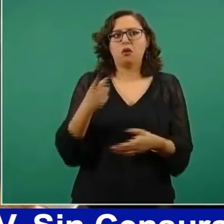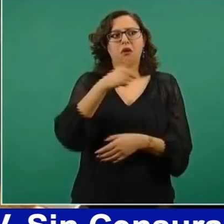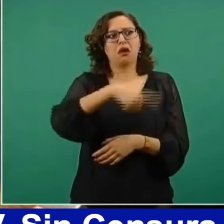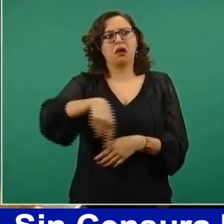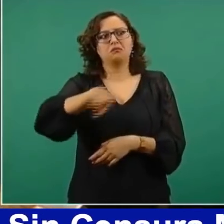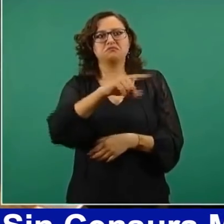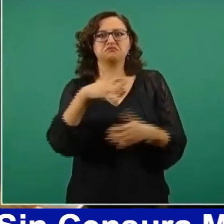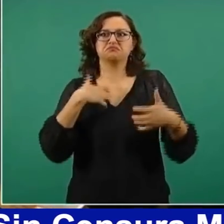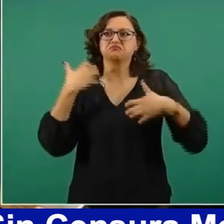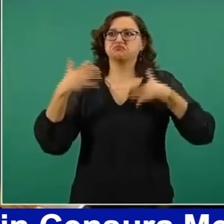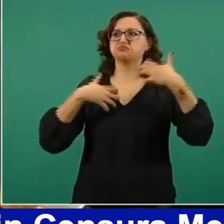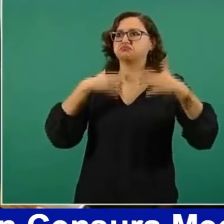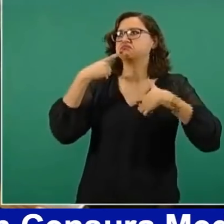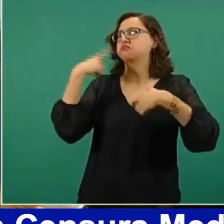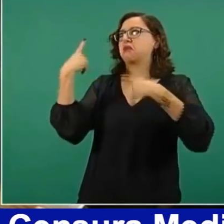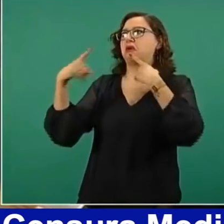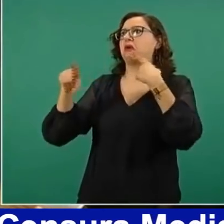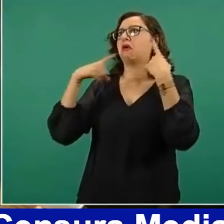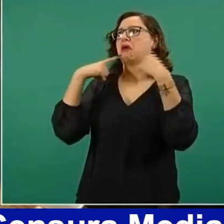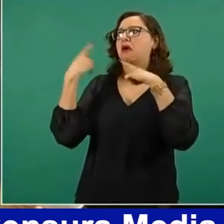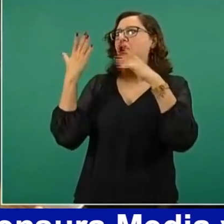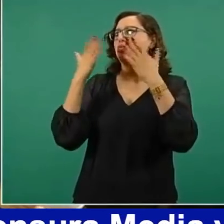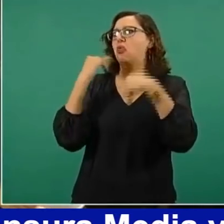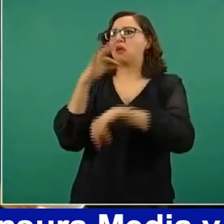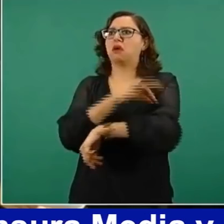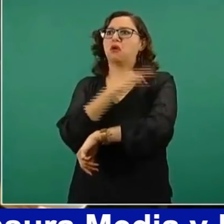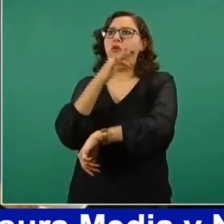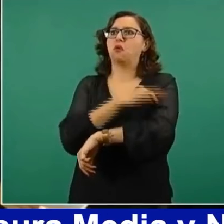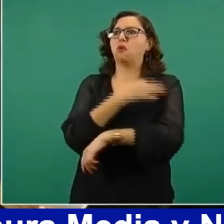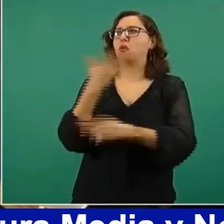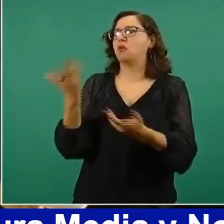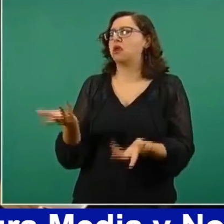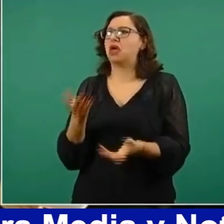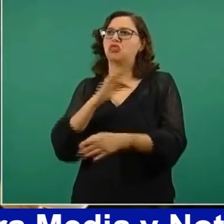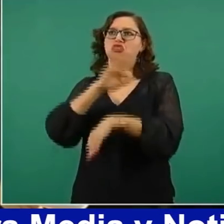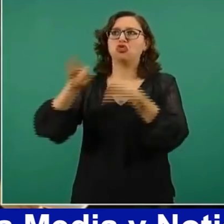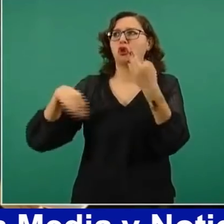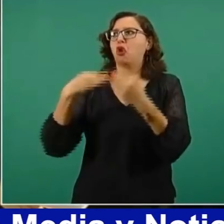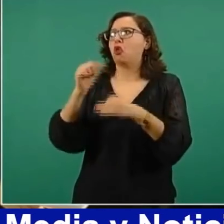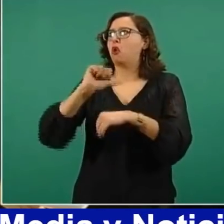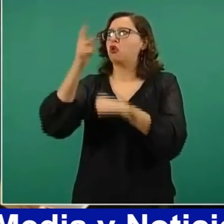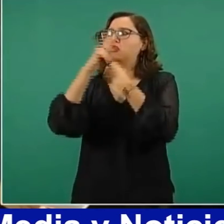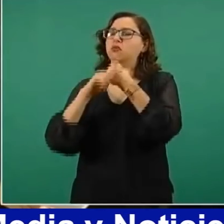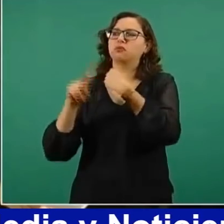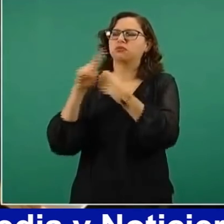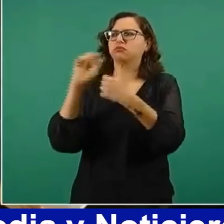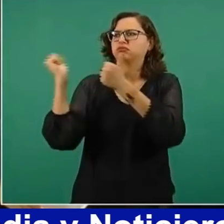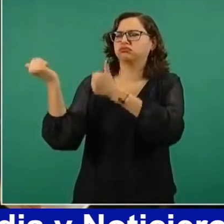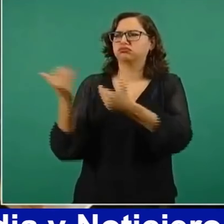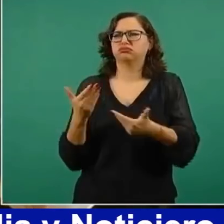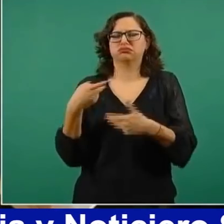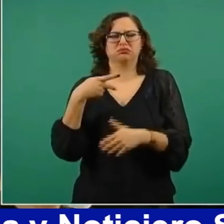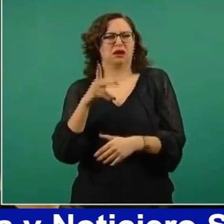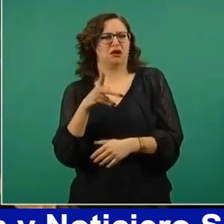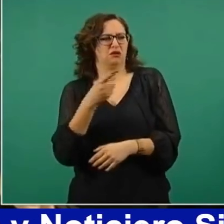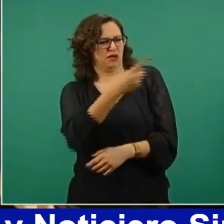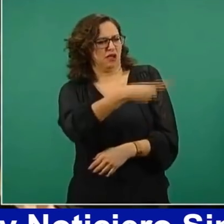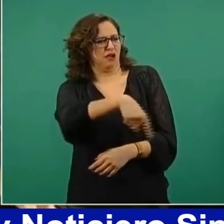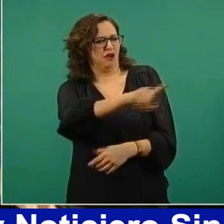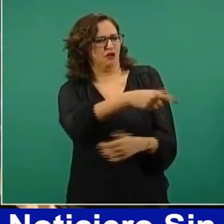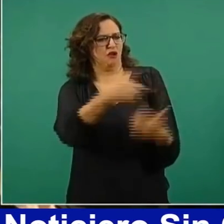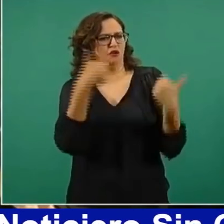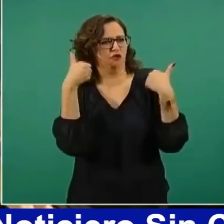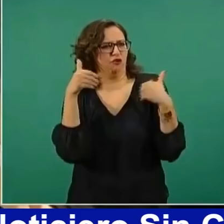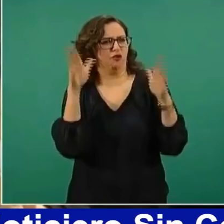importar. Entonces yo quisiera preguntar si hay alguna investigación, porque no solo fue el